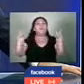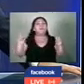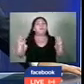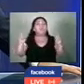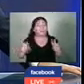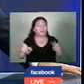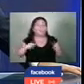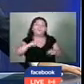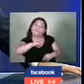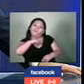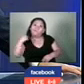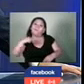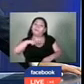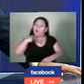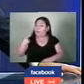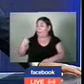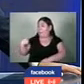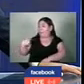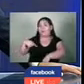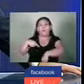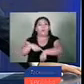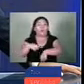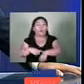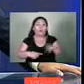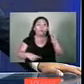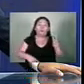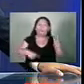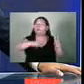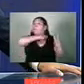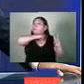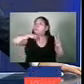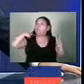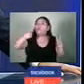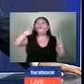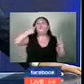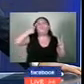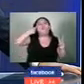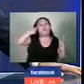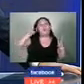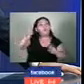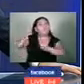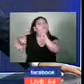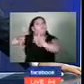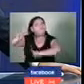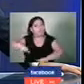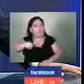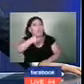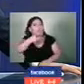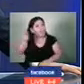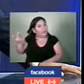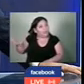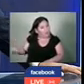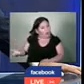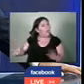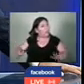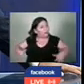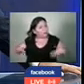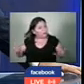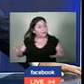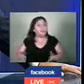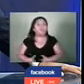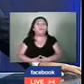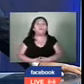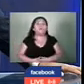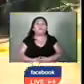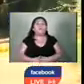hechos violentos, en las últimas horas, dos personas fueron asesinadas en Santa Ana. Veamos quiénes son las víctimas y cómo ocurrieron los hechos.